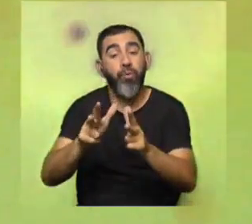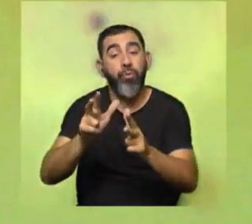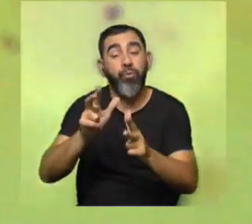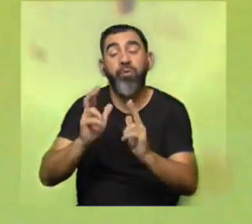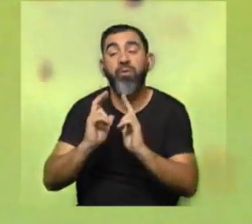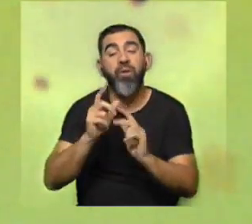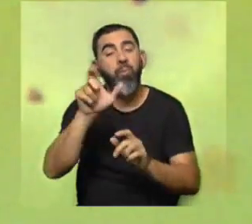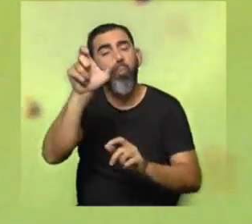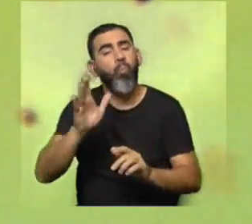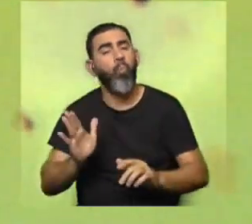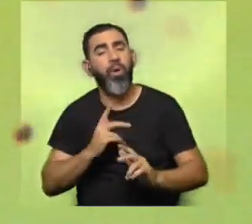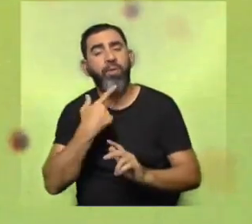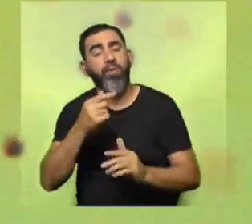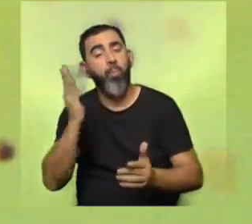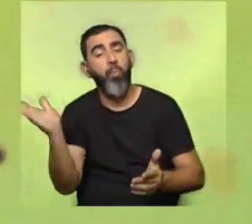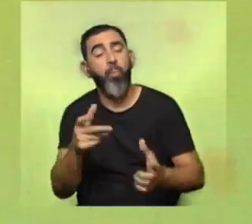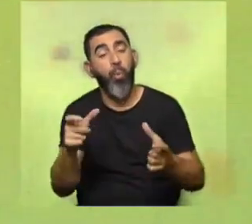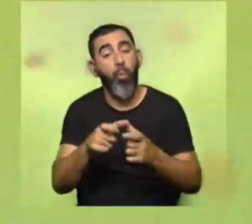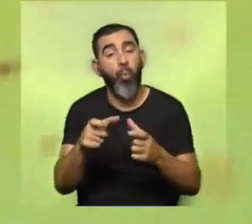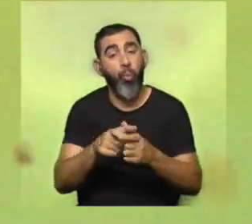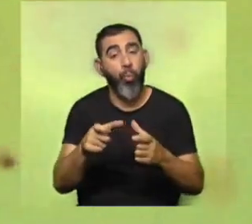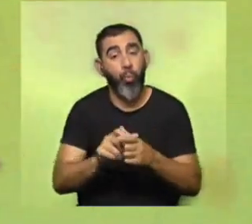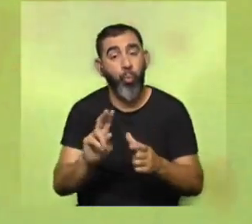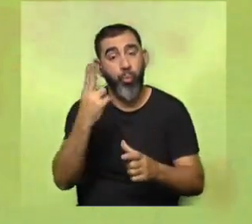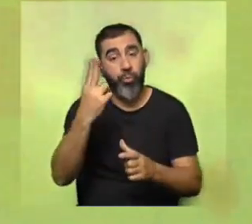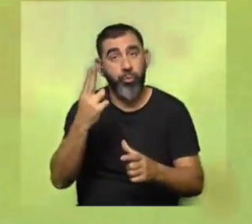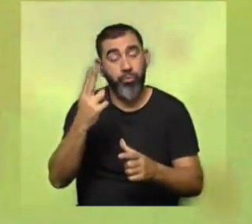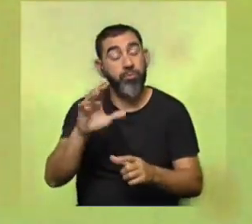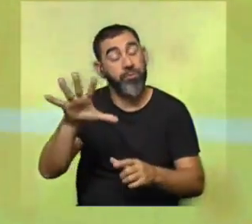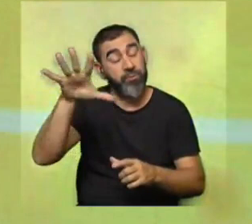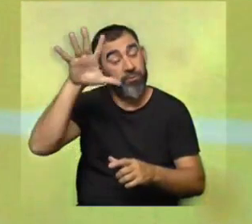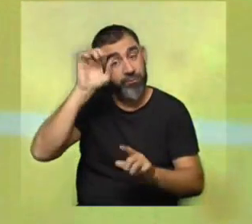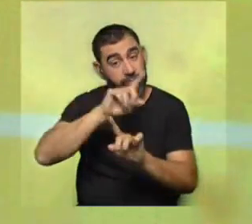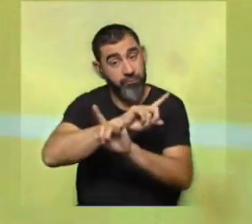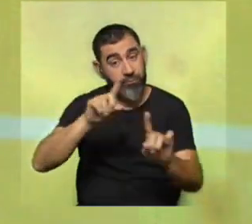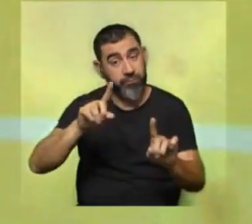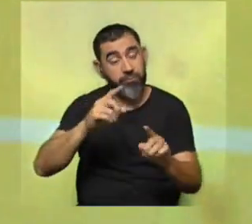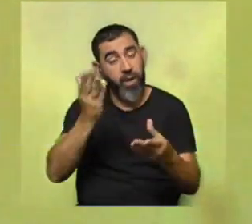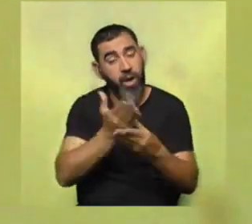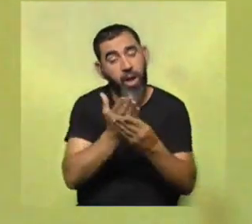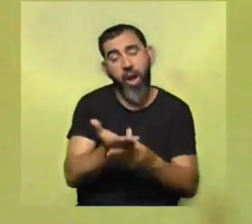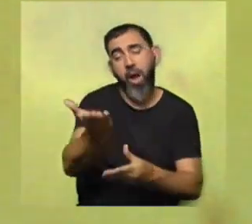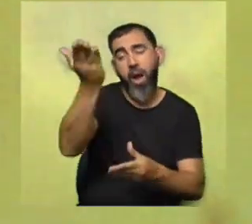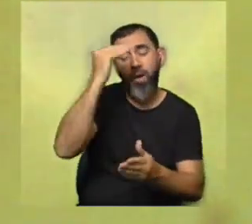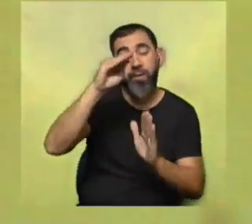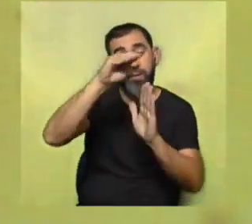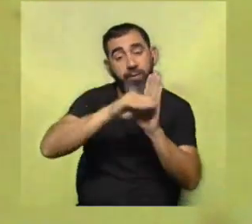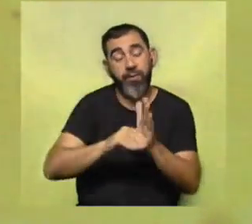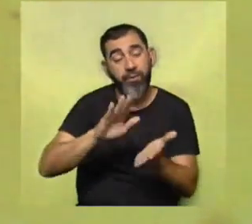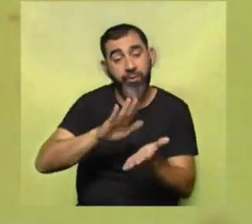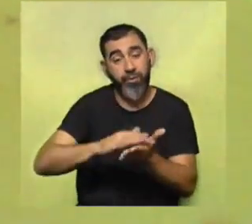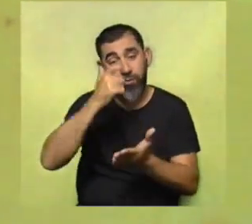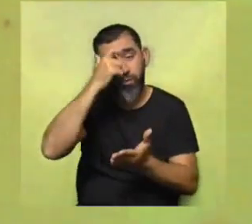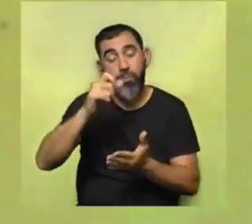hablaba de la producción de papa semilla en Uruguay y bueno, si no lo recuerdan pueden ir a los archivos del programa de Sobre Ciencia